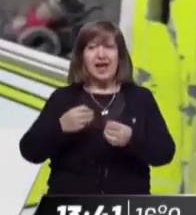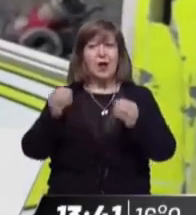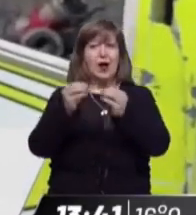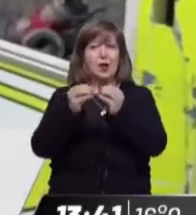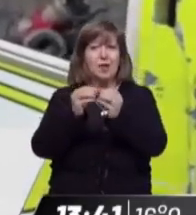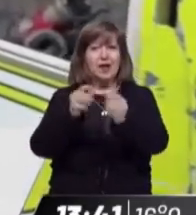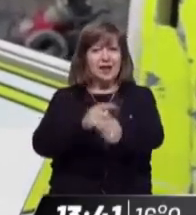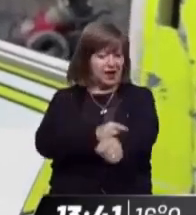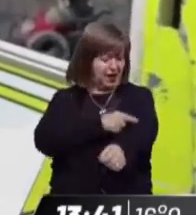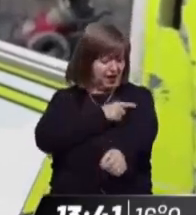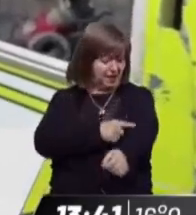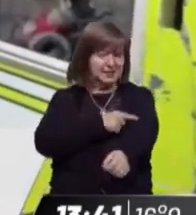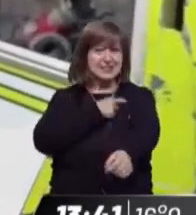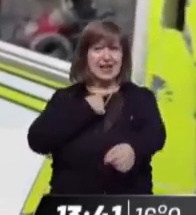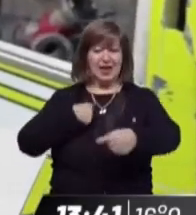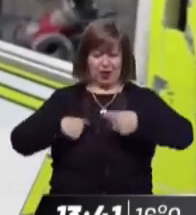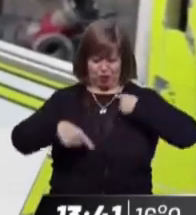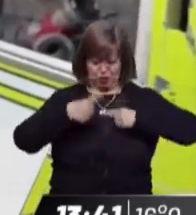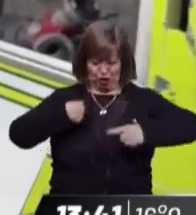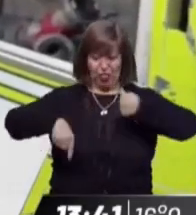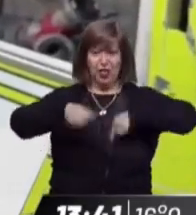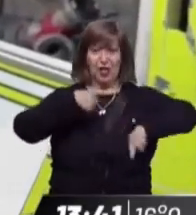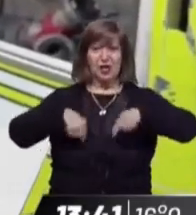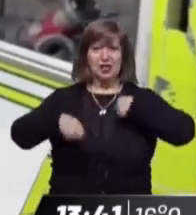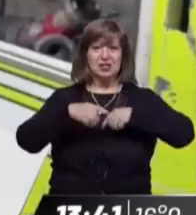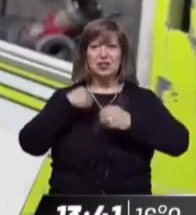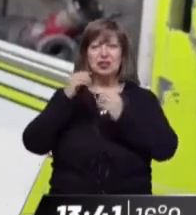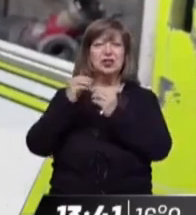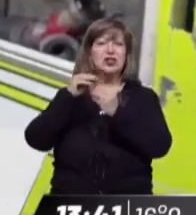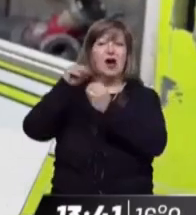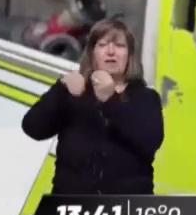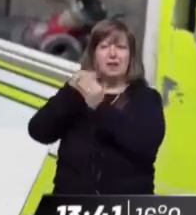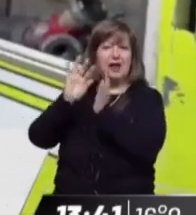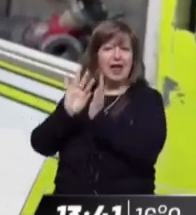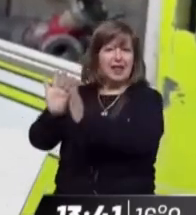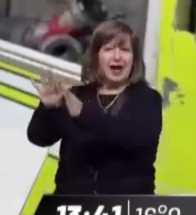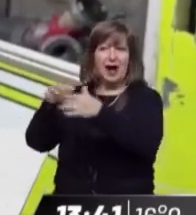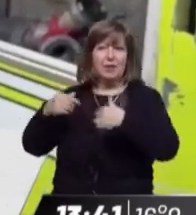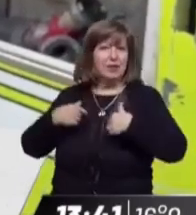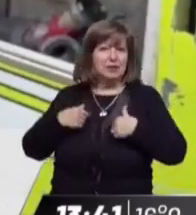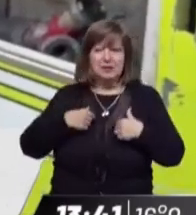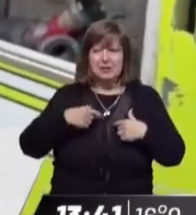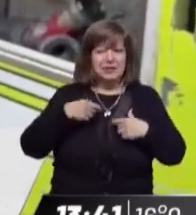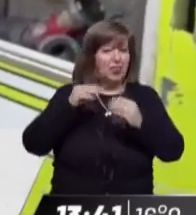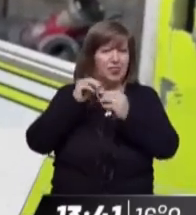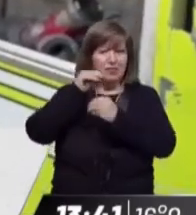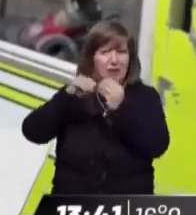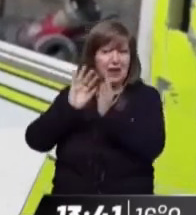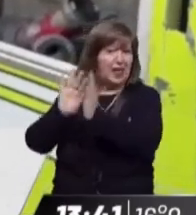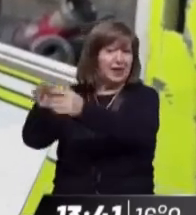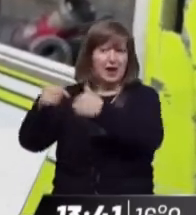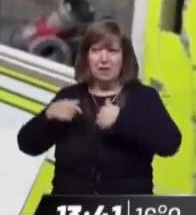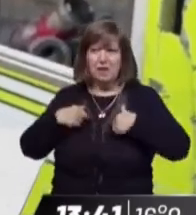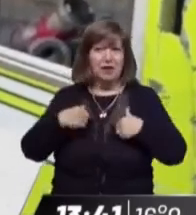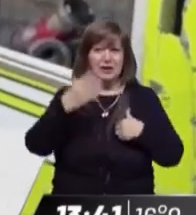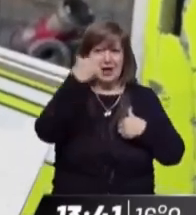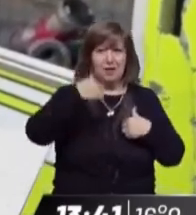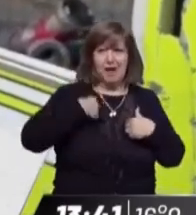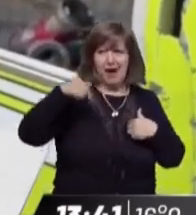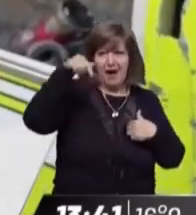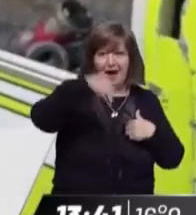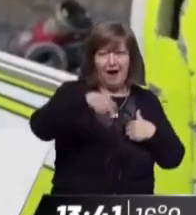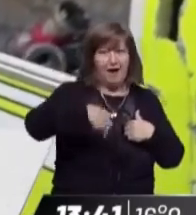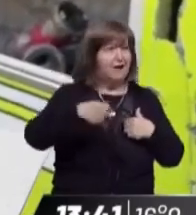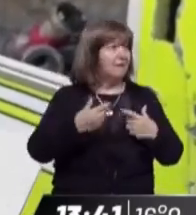compañeros, mucha emoción. Nosotros dejamos trabajo, familia, muchachos que tienen que ir a laburar, pero esto es, los llama más,